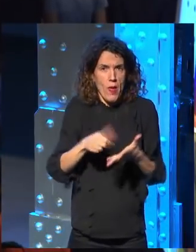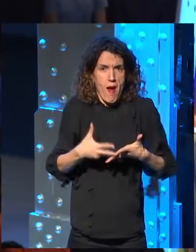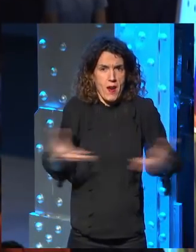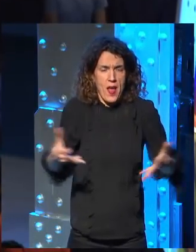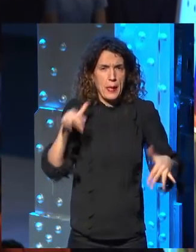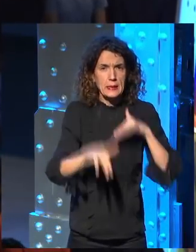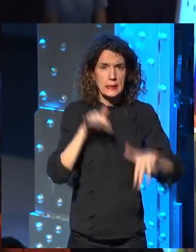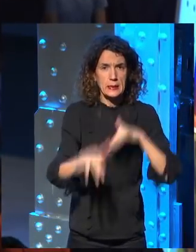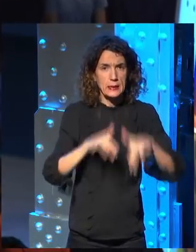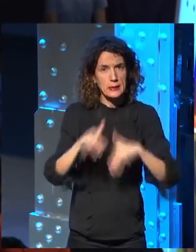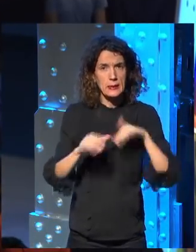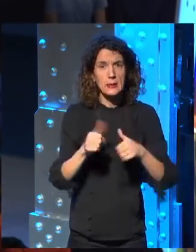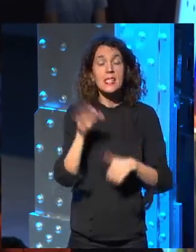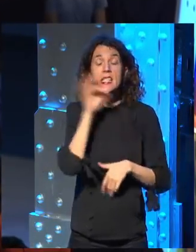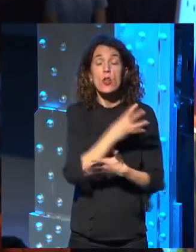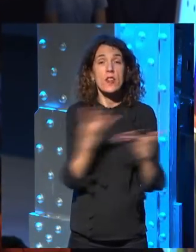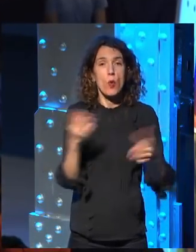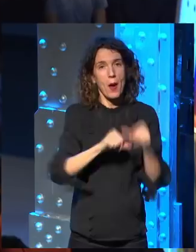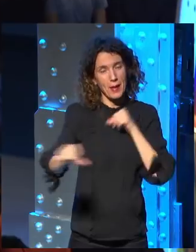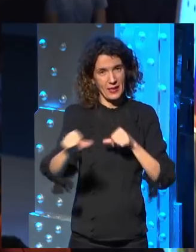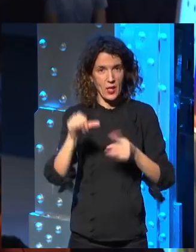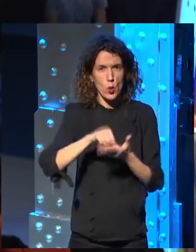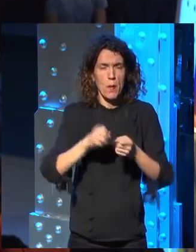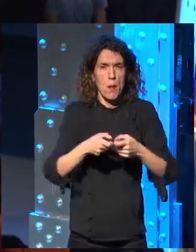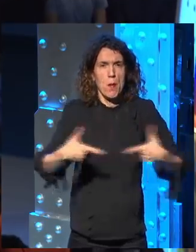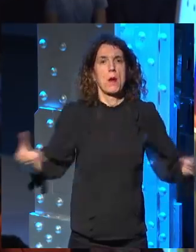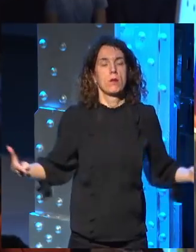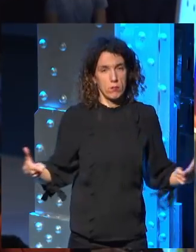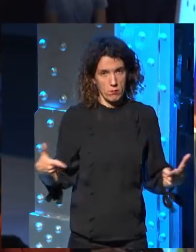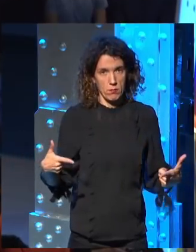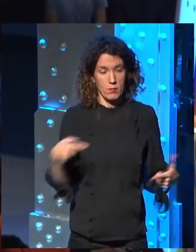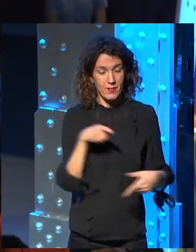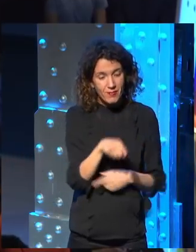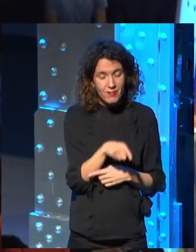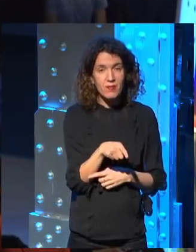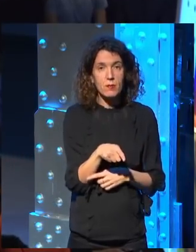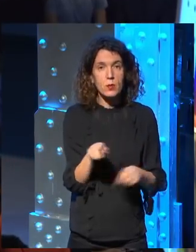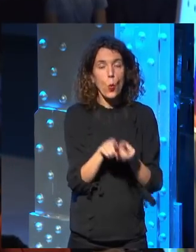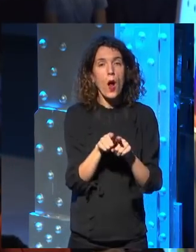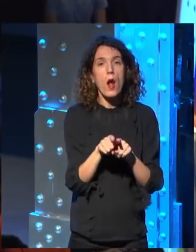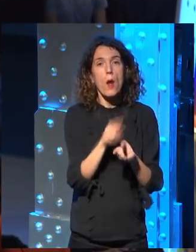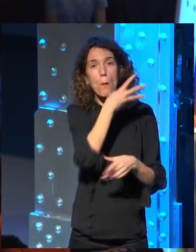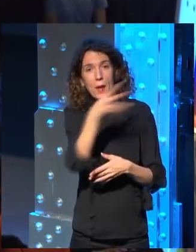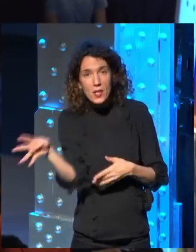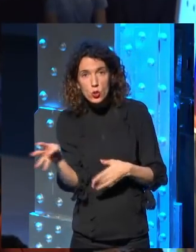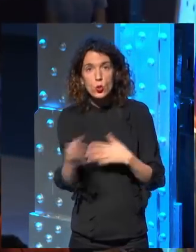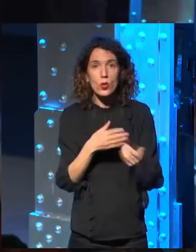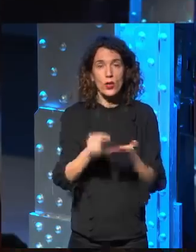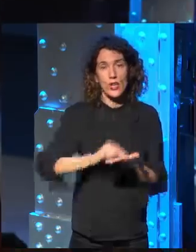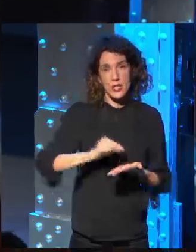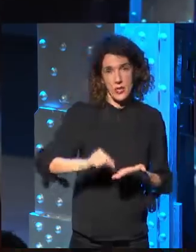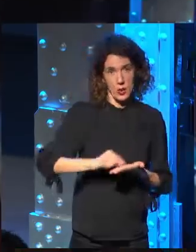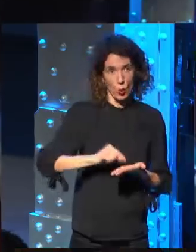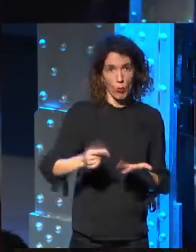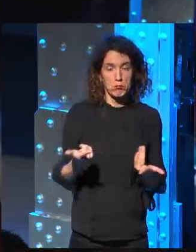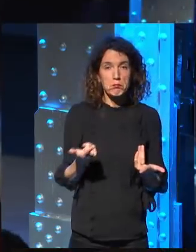de masas, ¿no?, a principios del siglo XIX. Y entonces, pero era ese verso escrito por alguien